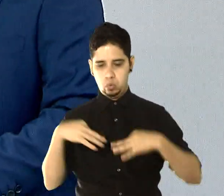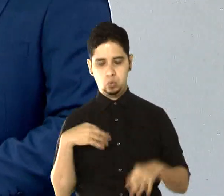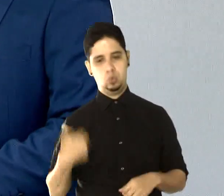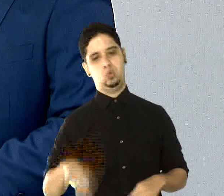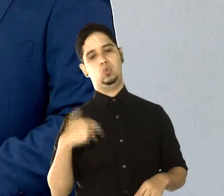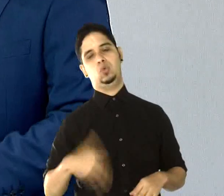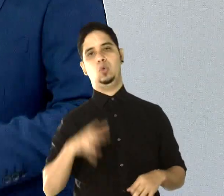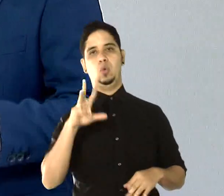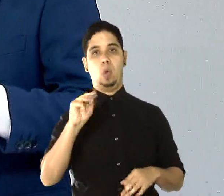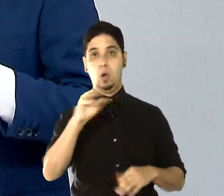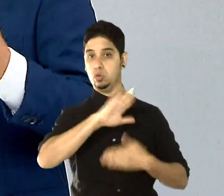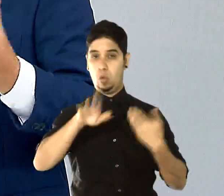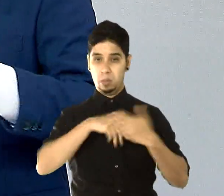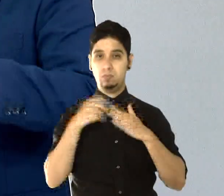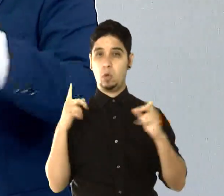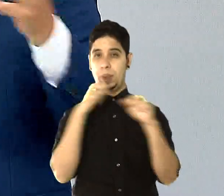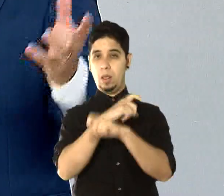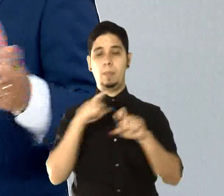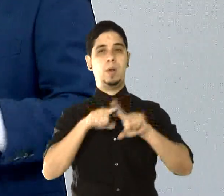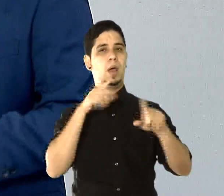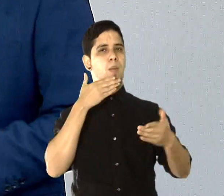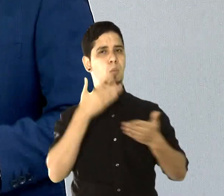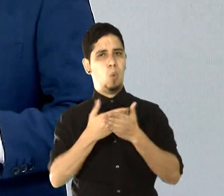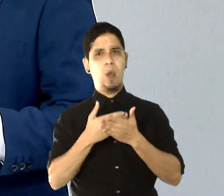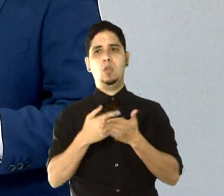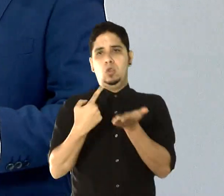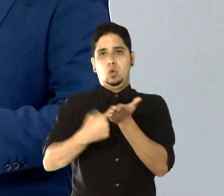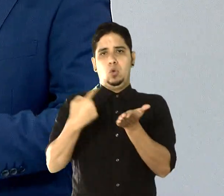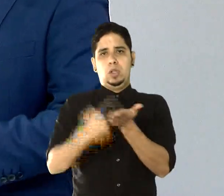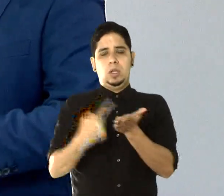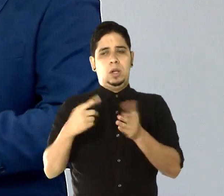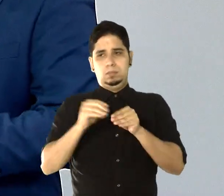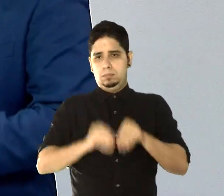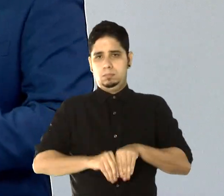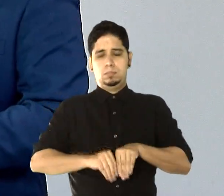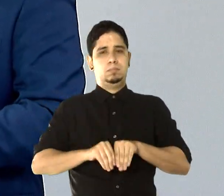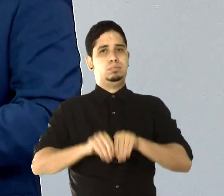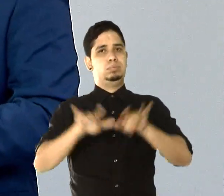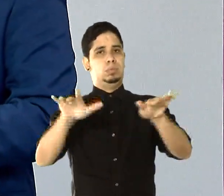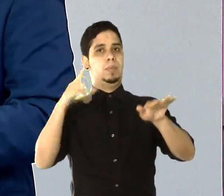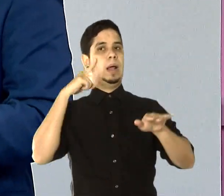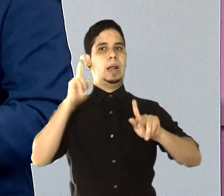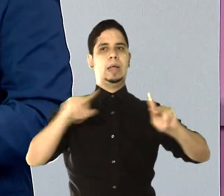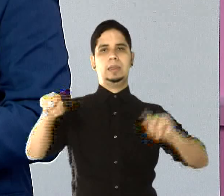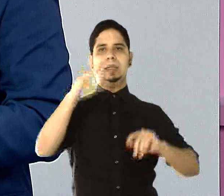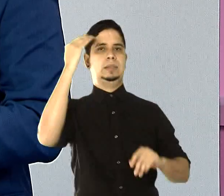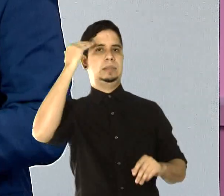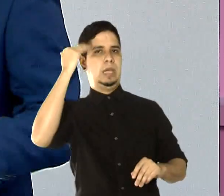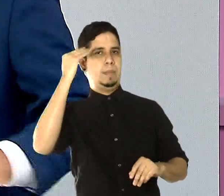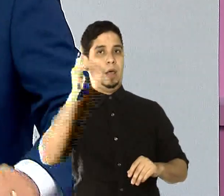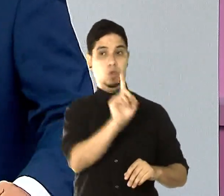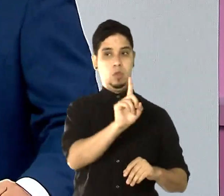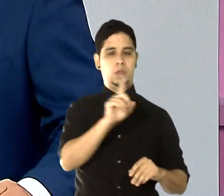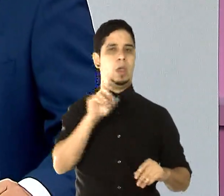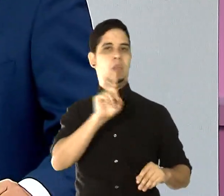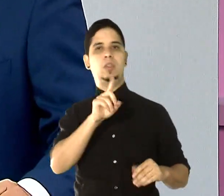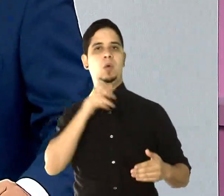que es bastante complejo, pero es bueno democratizar esta información para saber en dónde estamos y hacia dónde vamos.